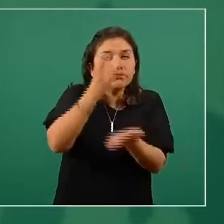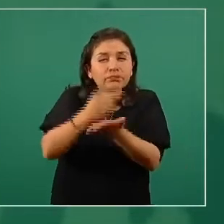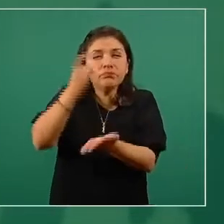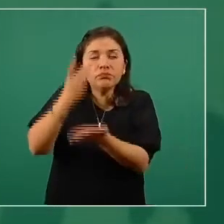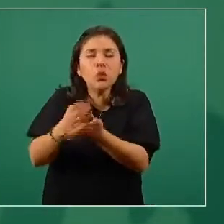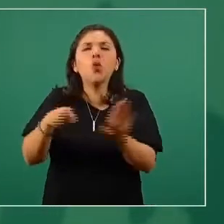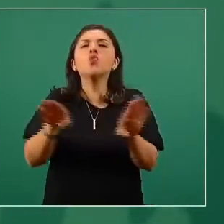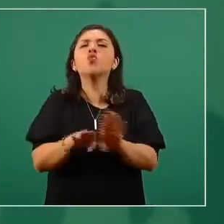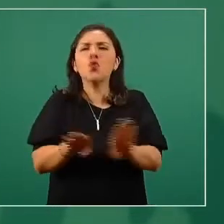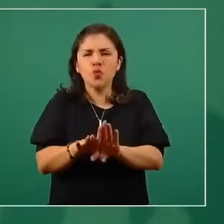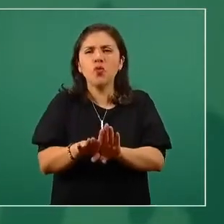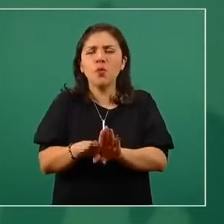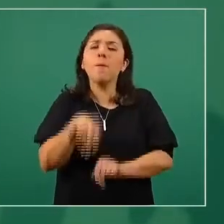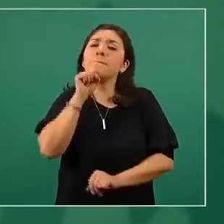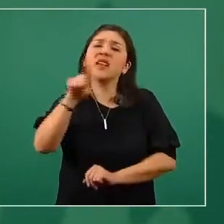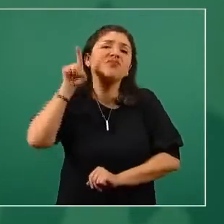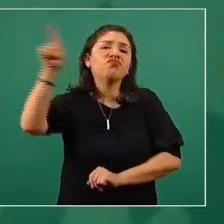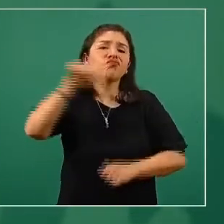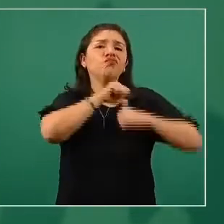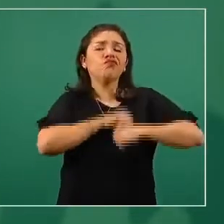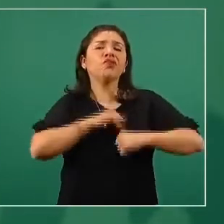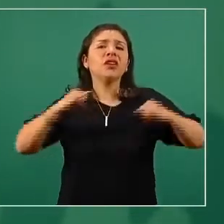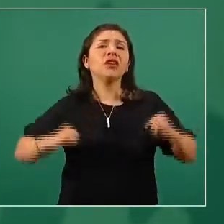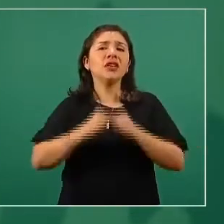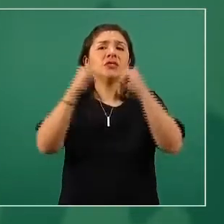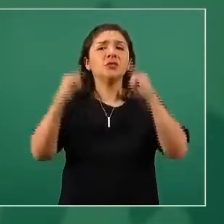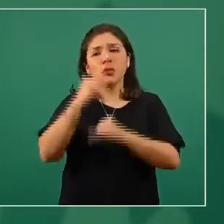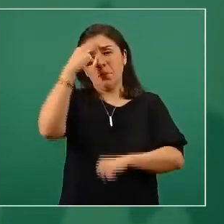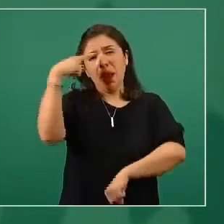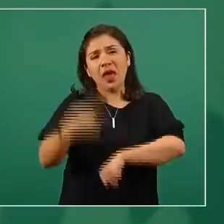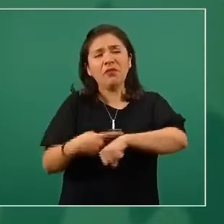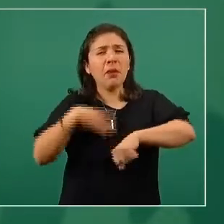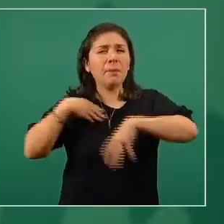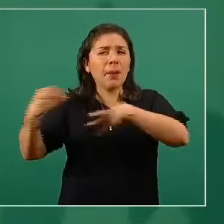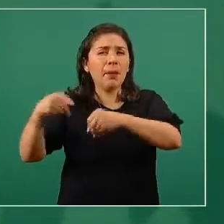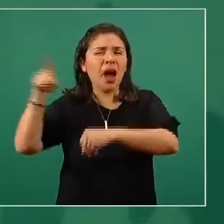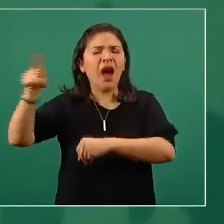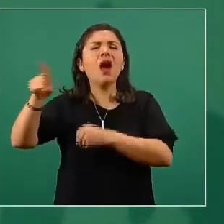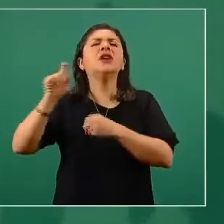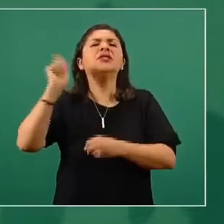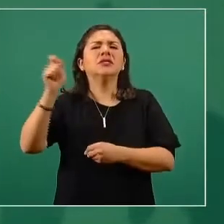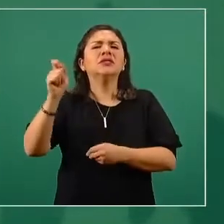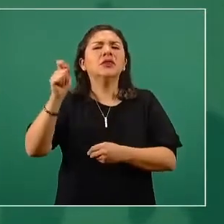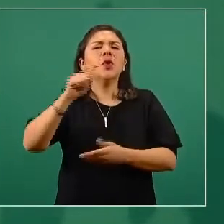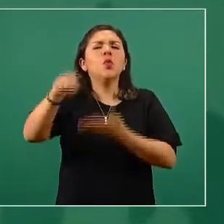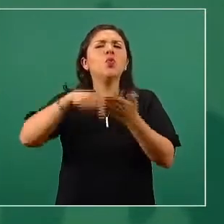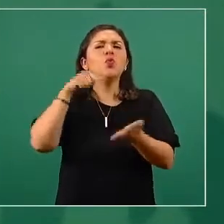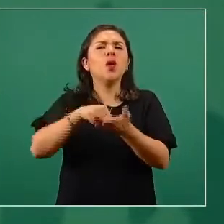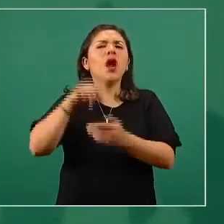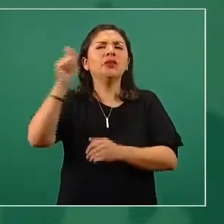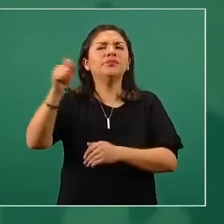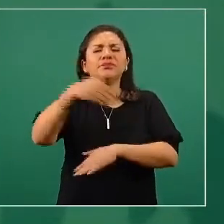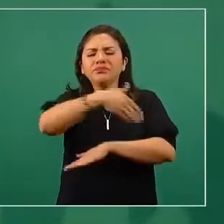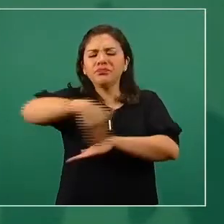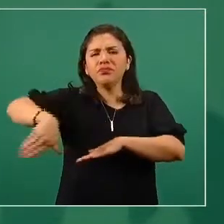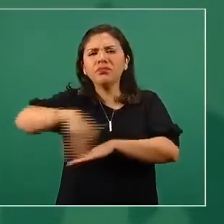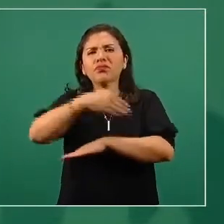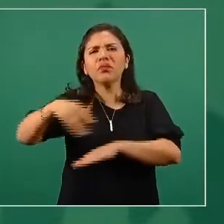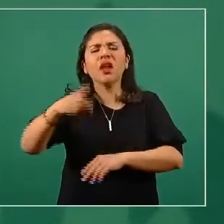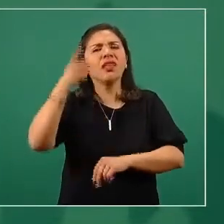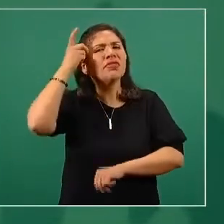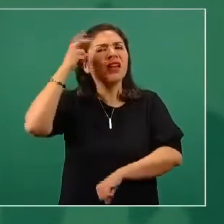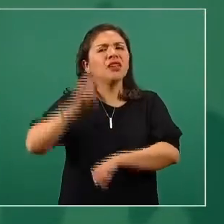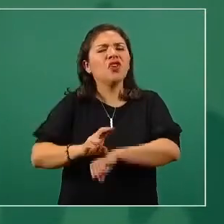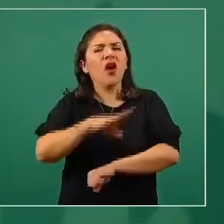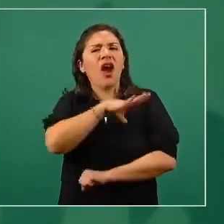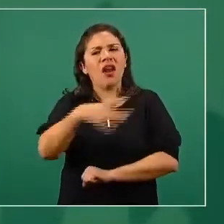través del Instituto de Diagnóstico y Referencia Epidemiológicos, que se encuentra ubicado dentro de las instalaciones de la Dirección